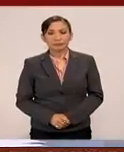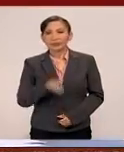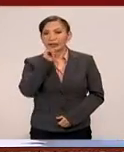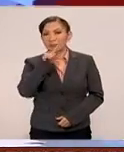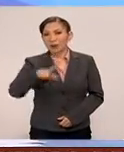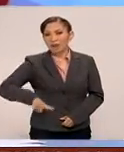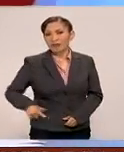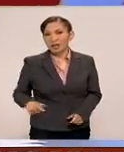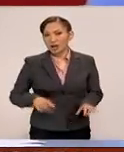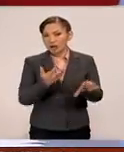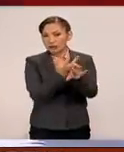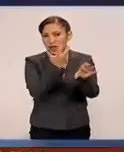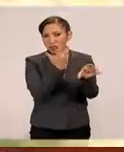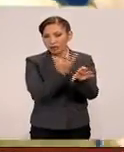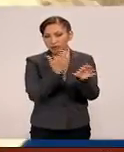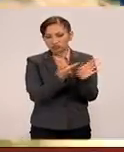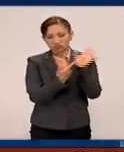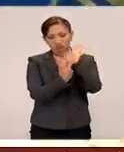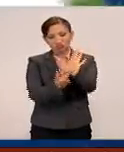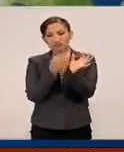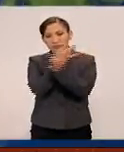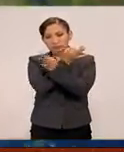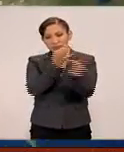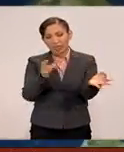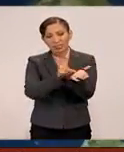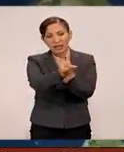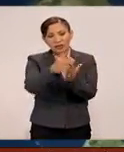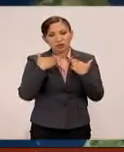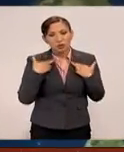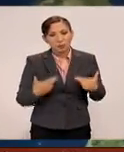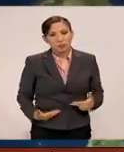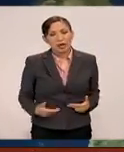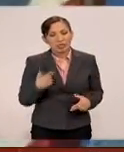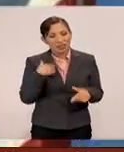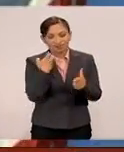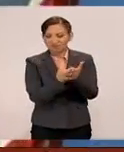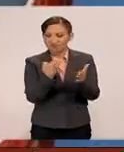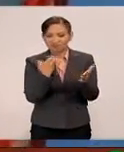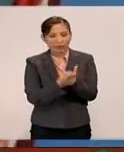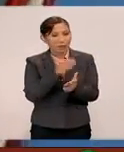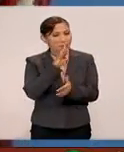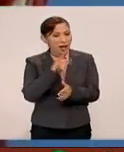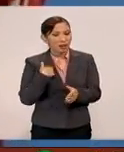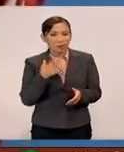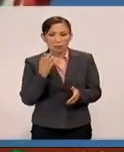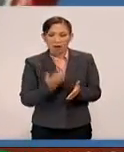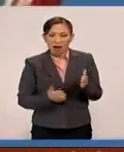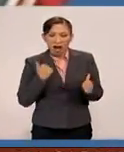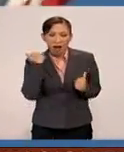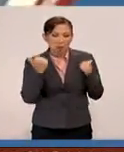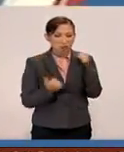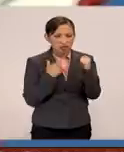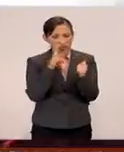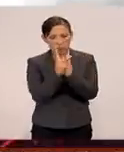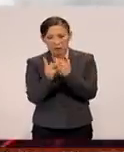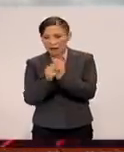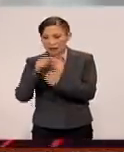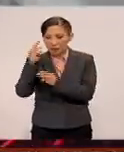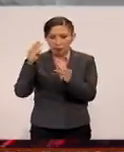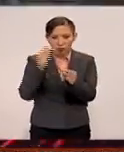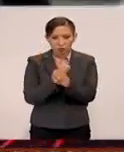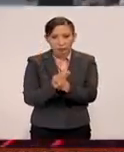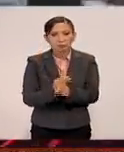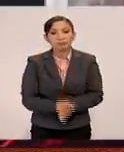También el gobierno de los Estados Unidos presentó un informe sobre derechos humanos en el que critica la impunidad y los abusos cometidos en países de todo el